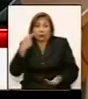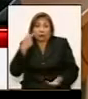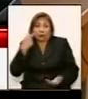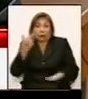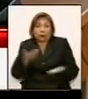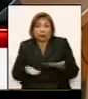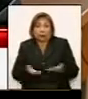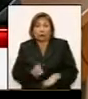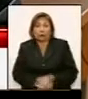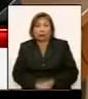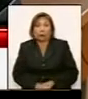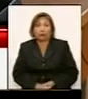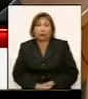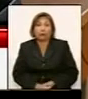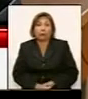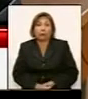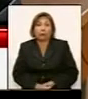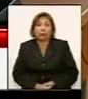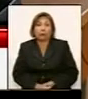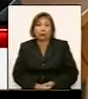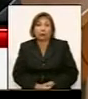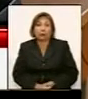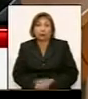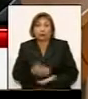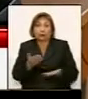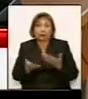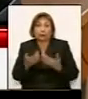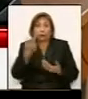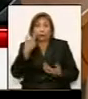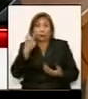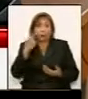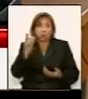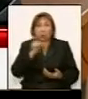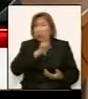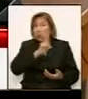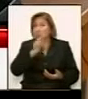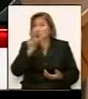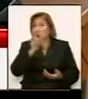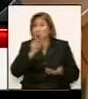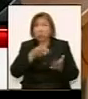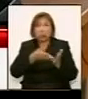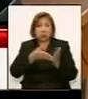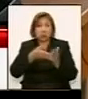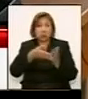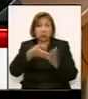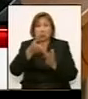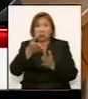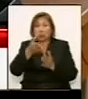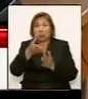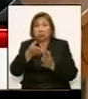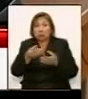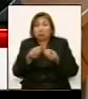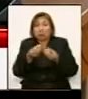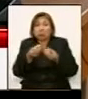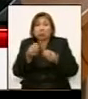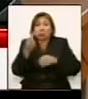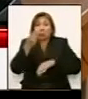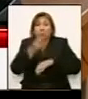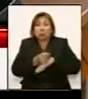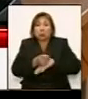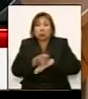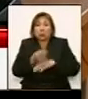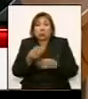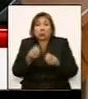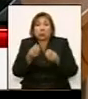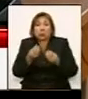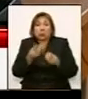y que claro algunos que las conocen no queda claro cuál es la ruta de denuncia no sabemos cómo denunciar no